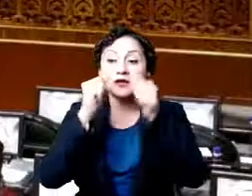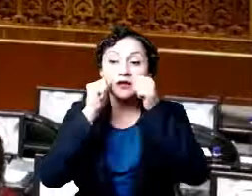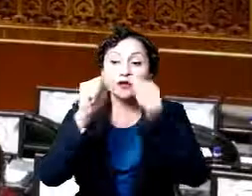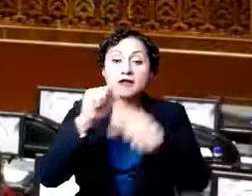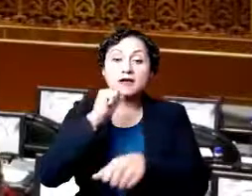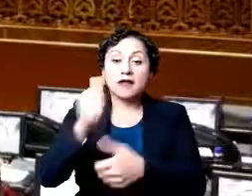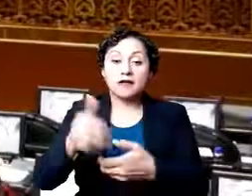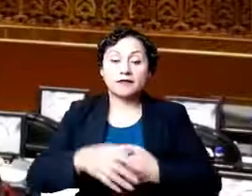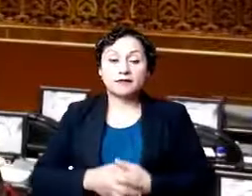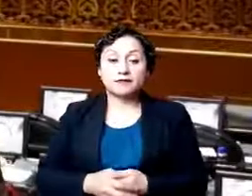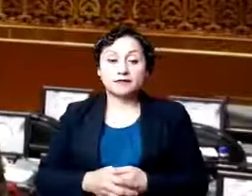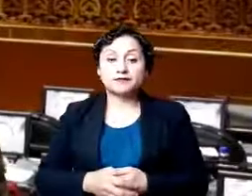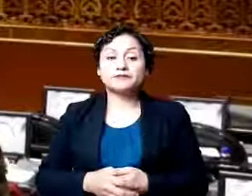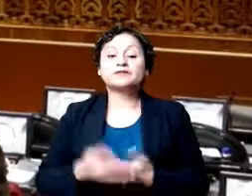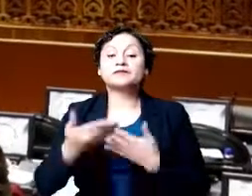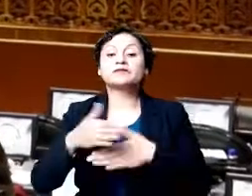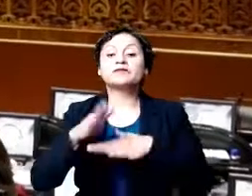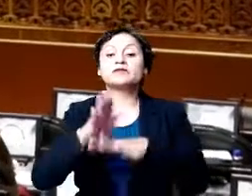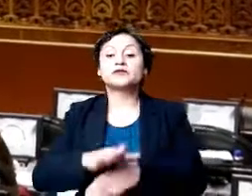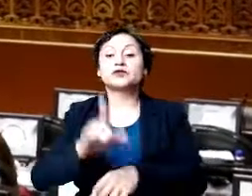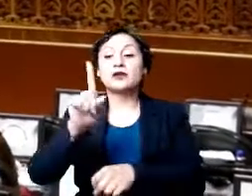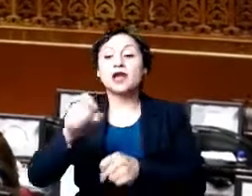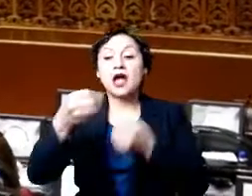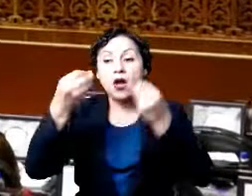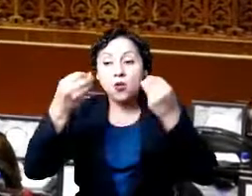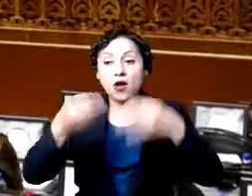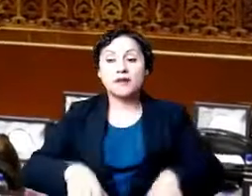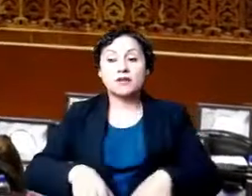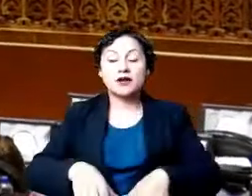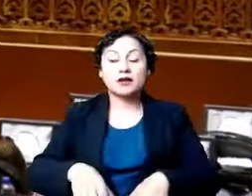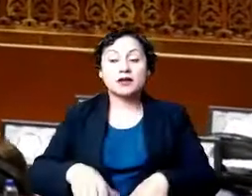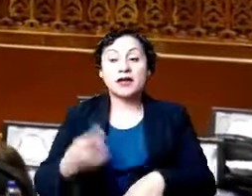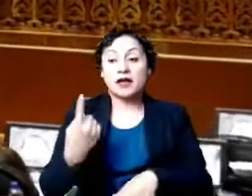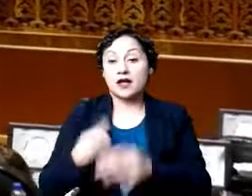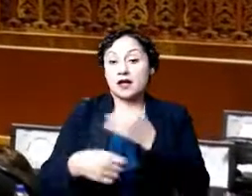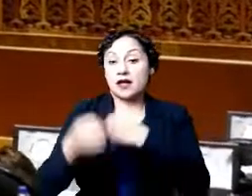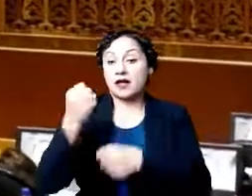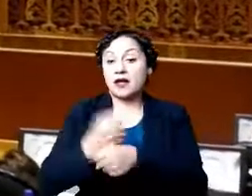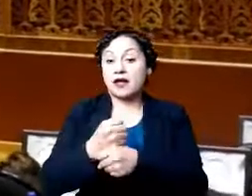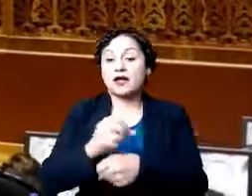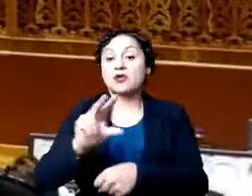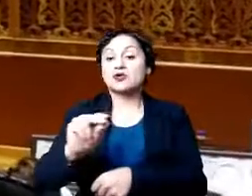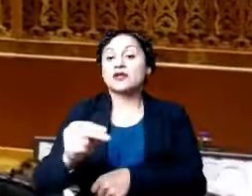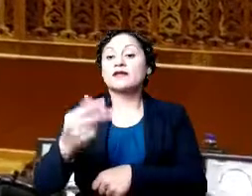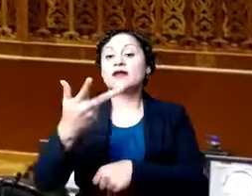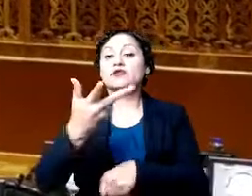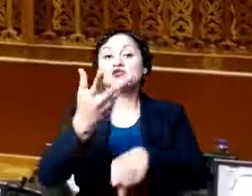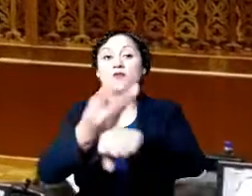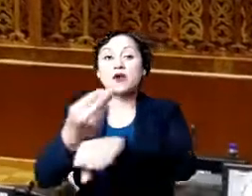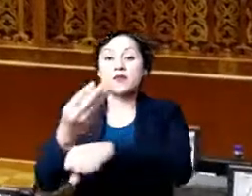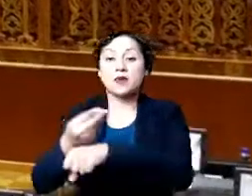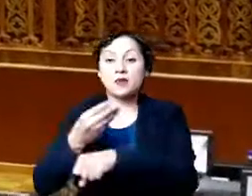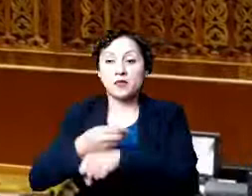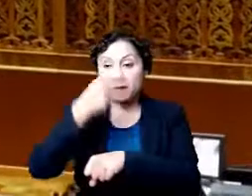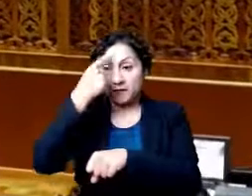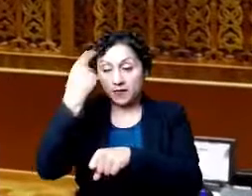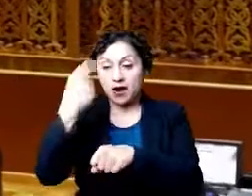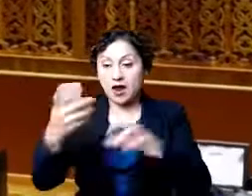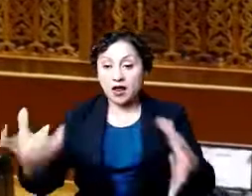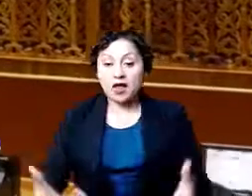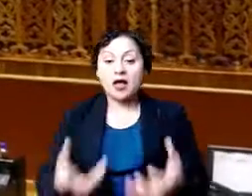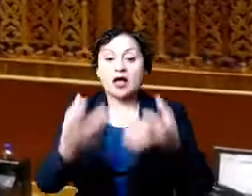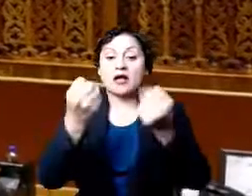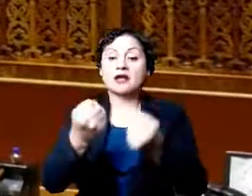cuanto a las fugas comunica que en este último año fue posible reparado 88 fugas para la recuperación de un caudal de